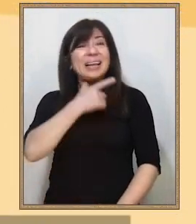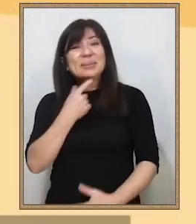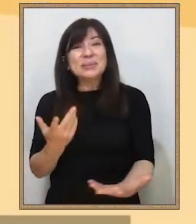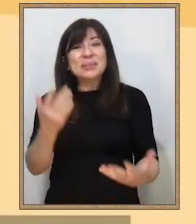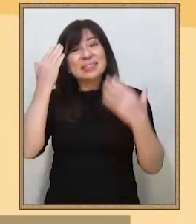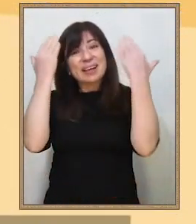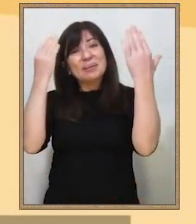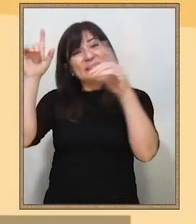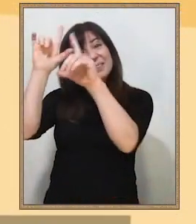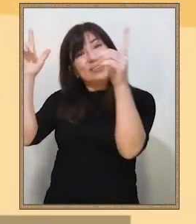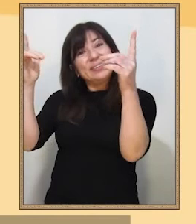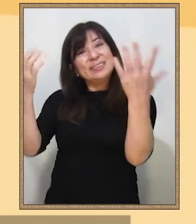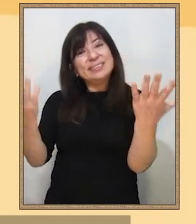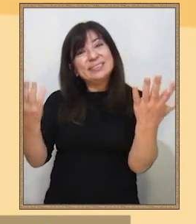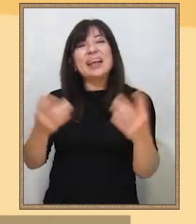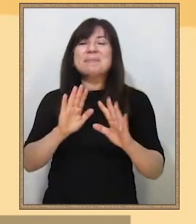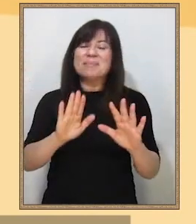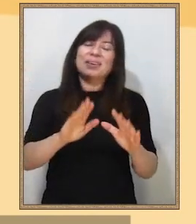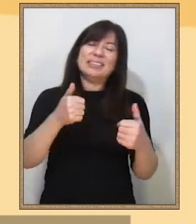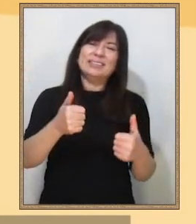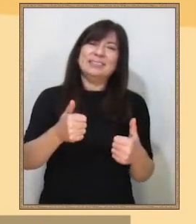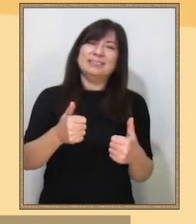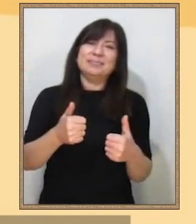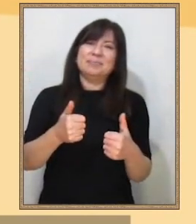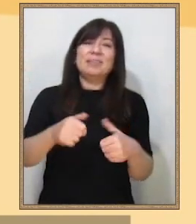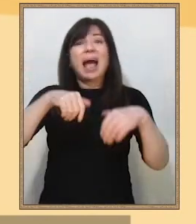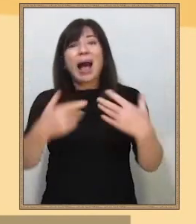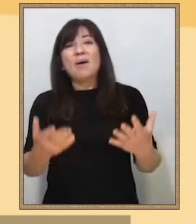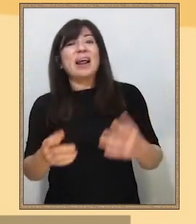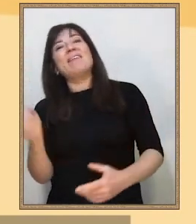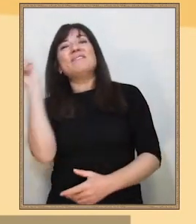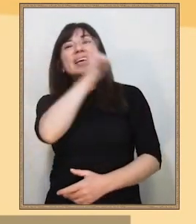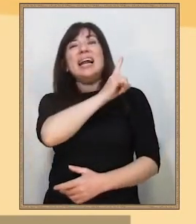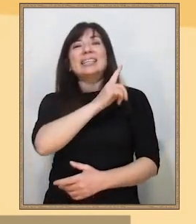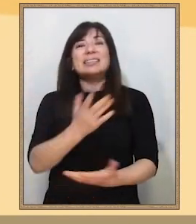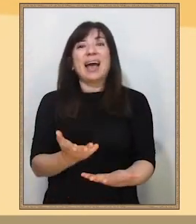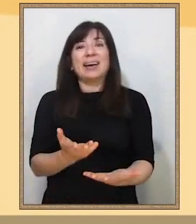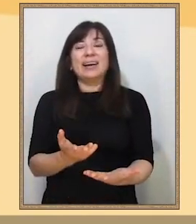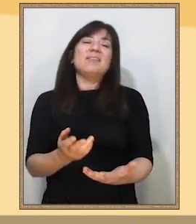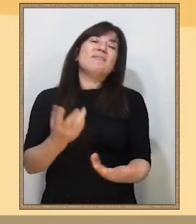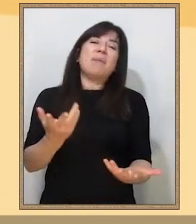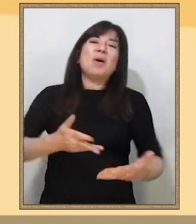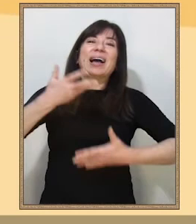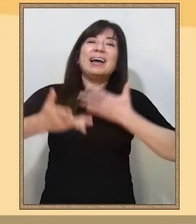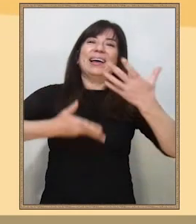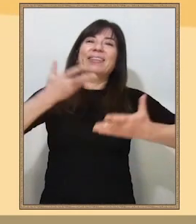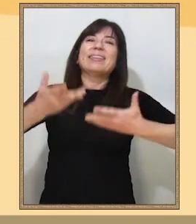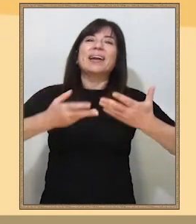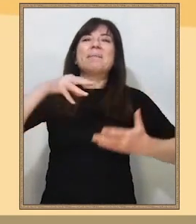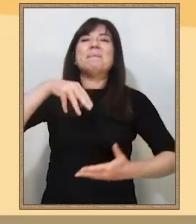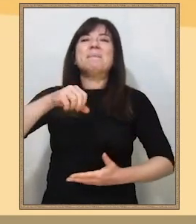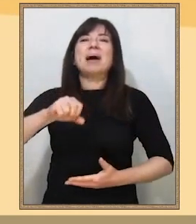¿Les gustó el saludo al sol? Espero que sí. Y ahora para finalizar, vamos a cantar